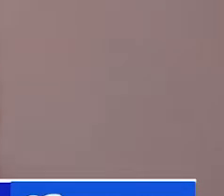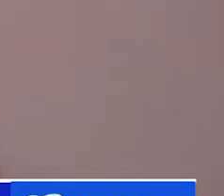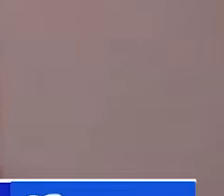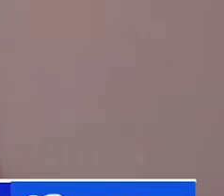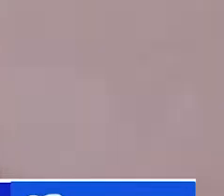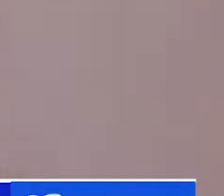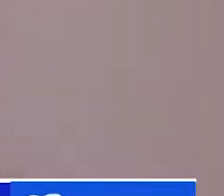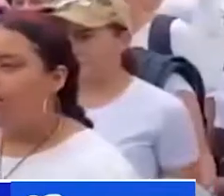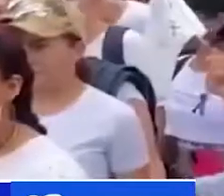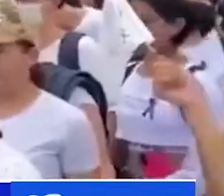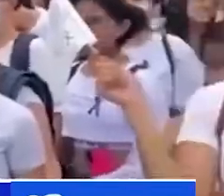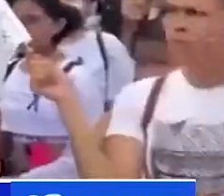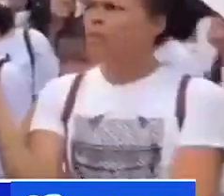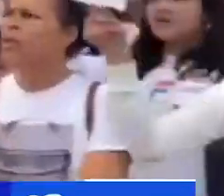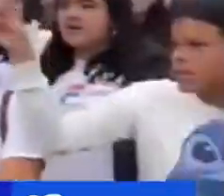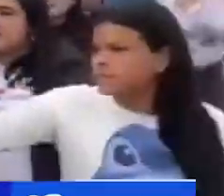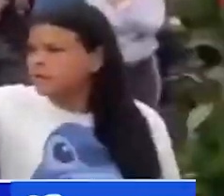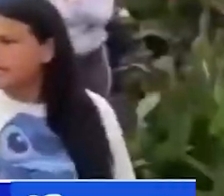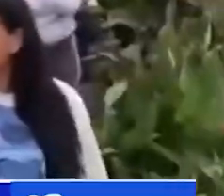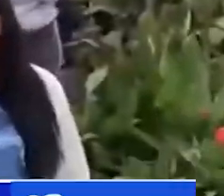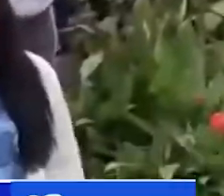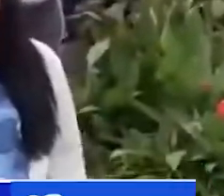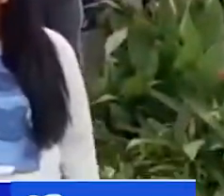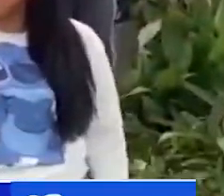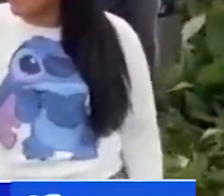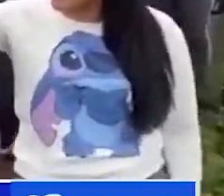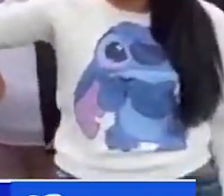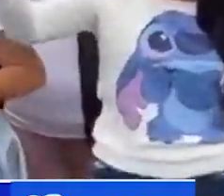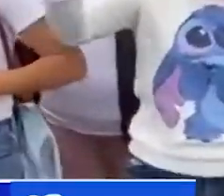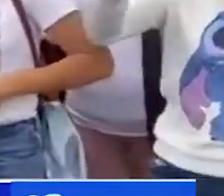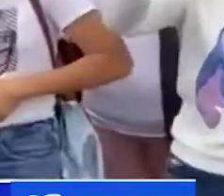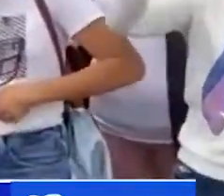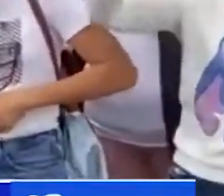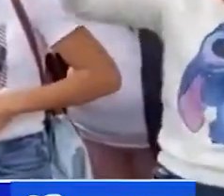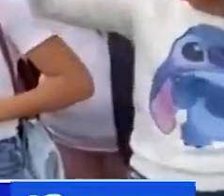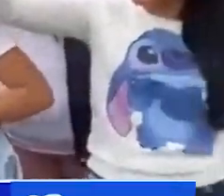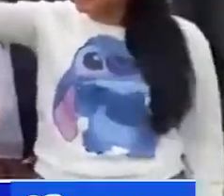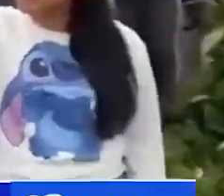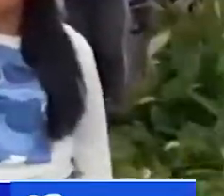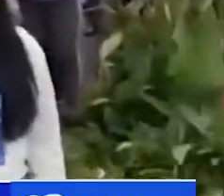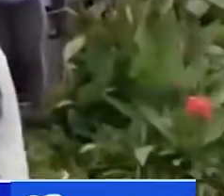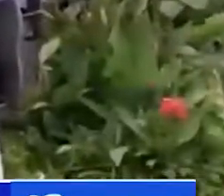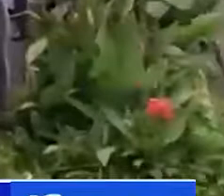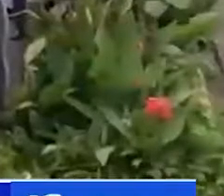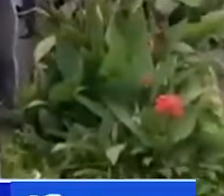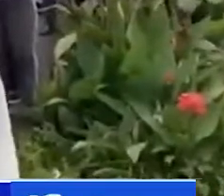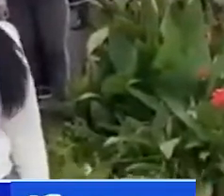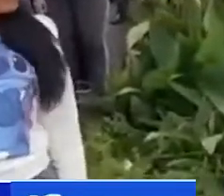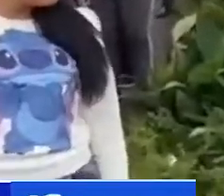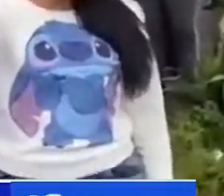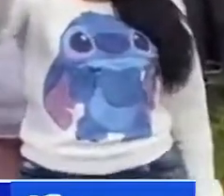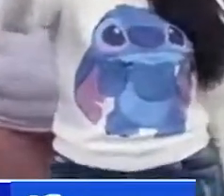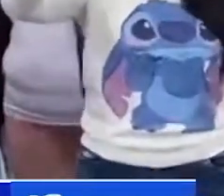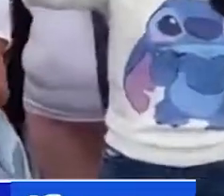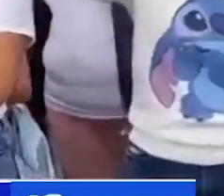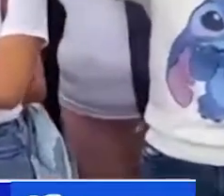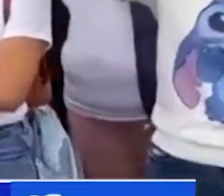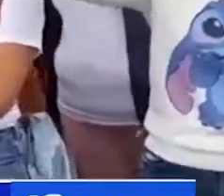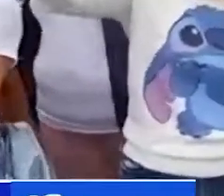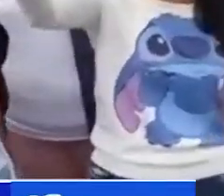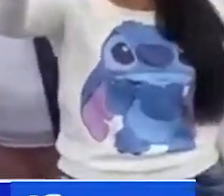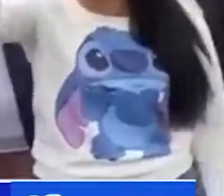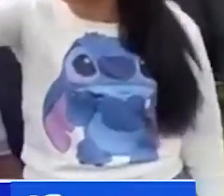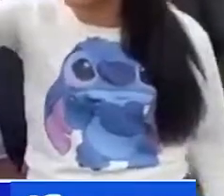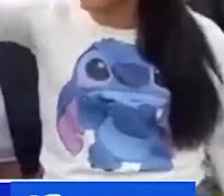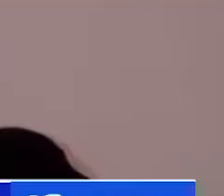que no toleramos la violencia. Fue por eso que con globos y camisetas blancas exigieron seguridad para la población y que pronto se encuentren y